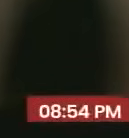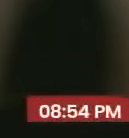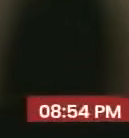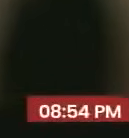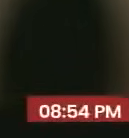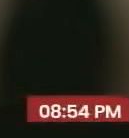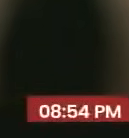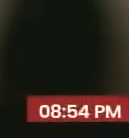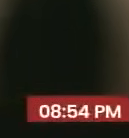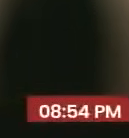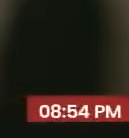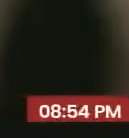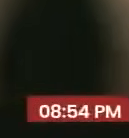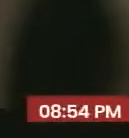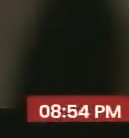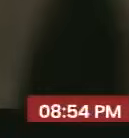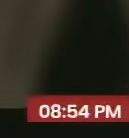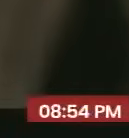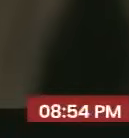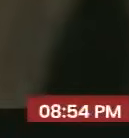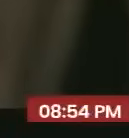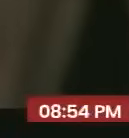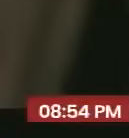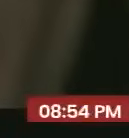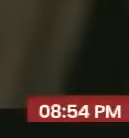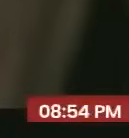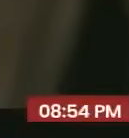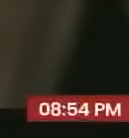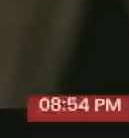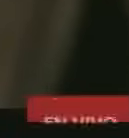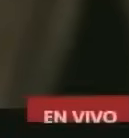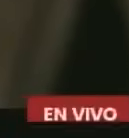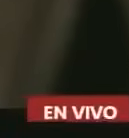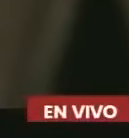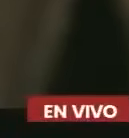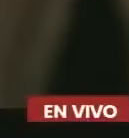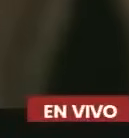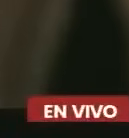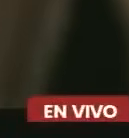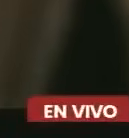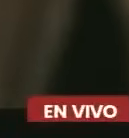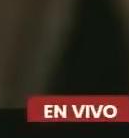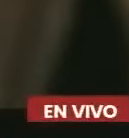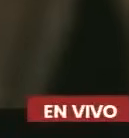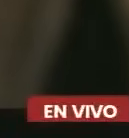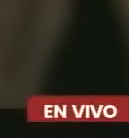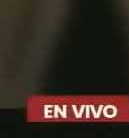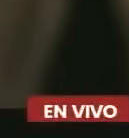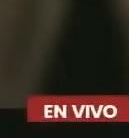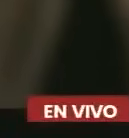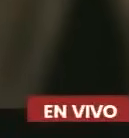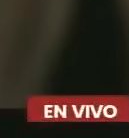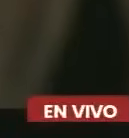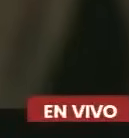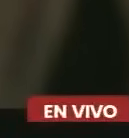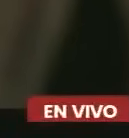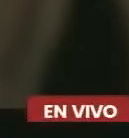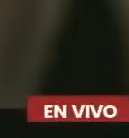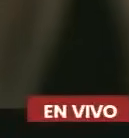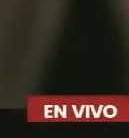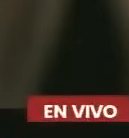en 1777 la Capitanía General de Venezuela fue conformada. Eso significa que desde la conformación